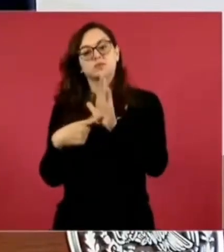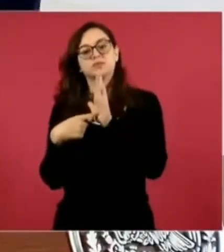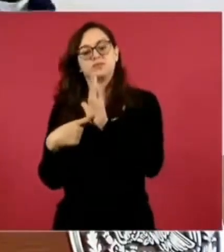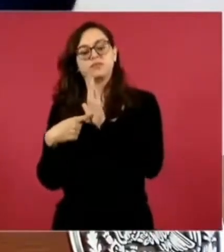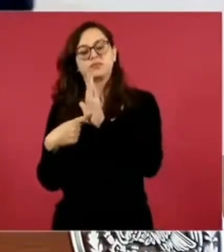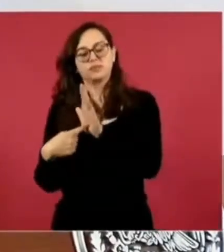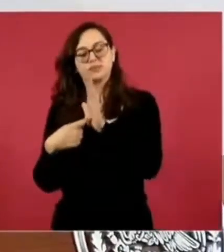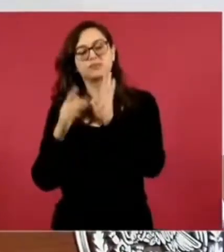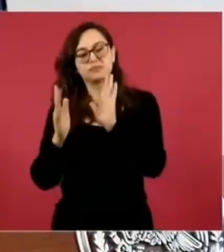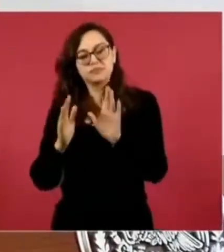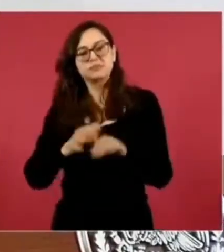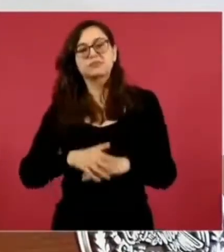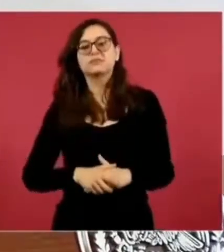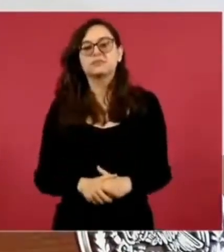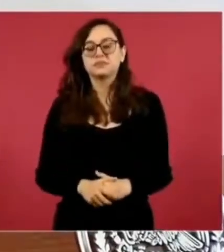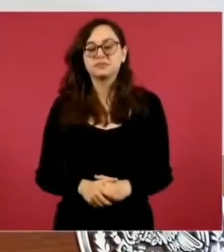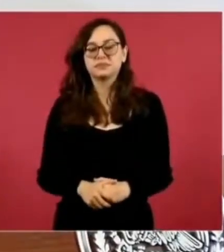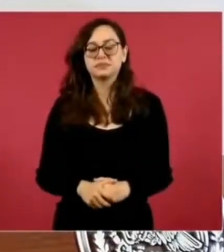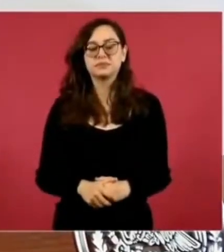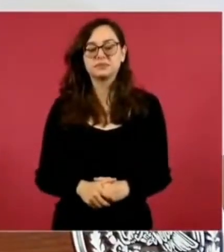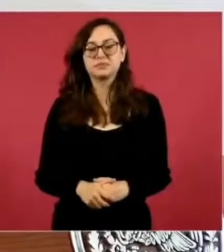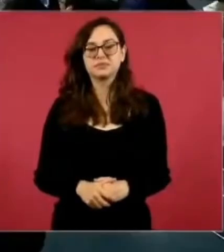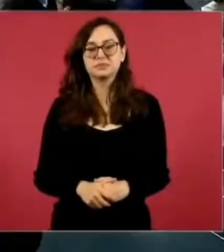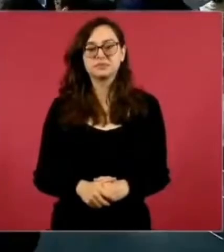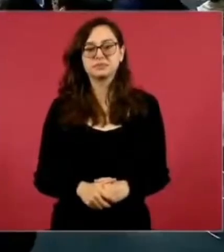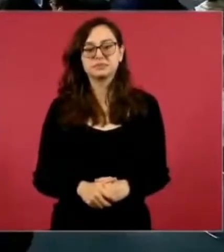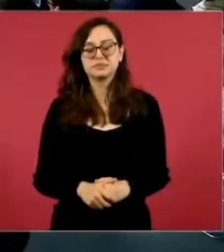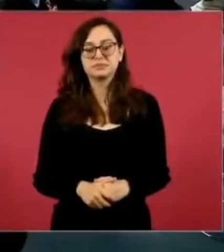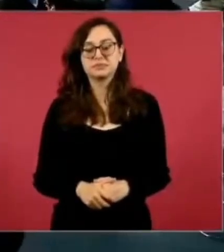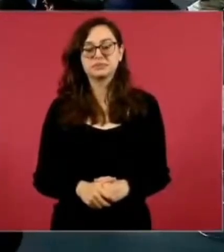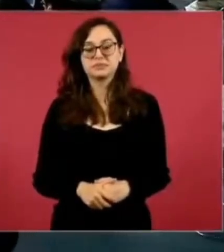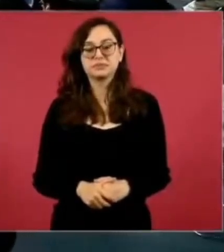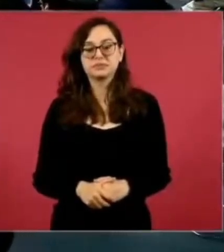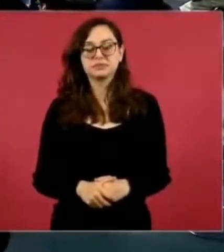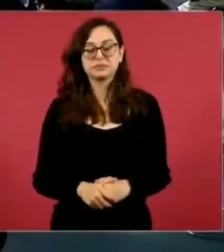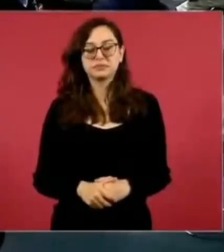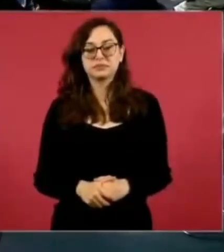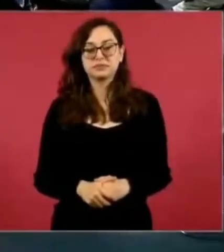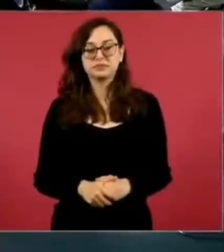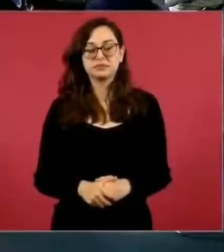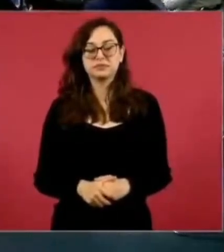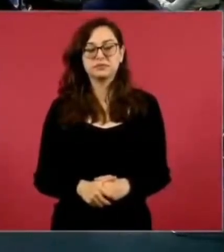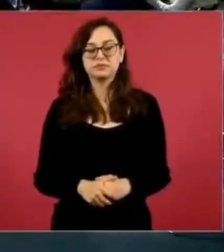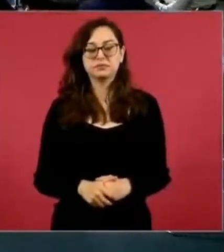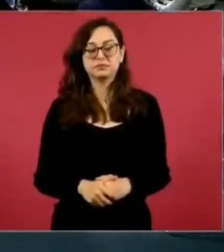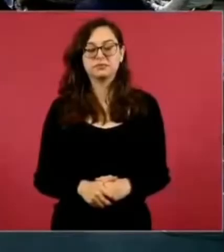aún sí, en el caso